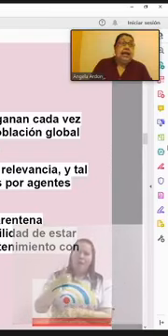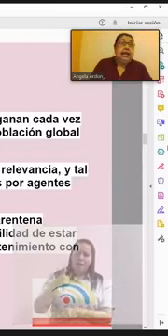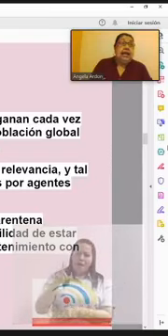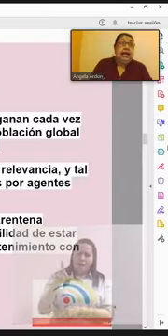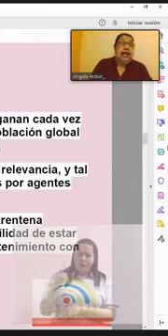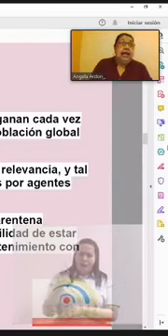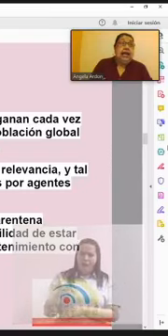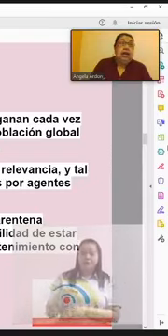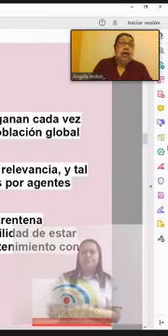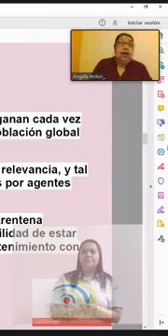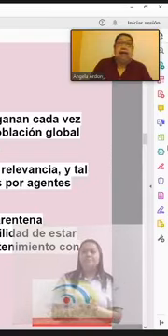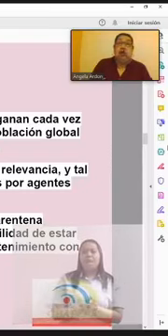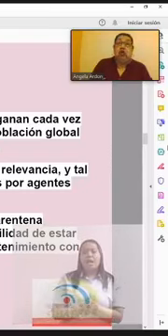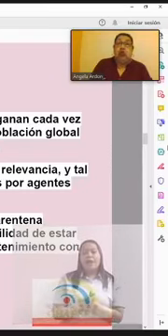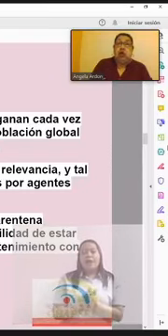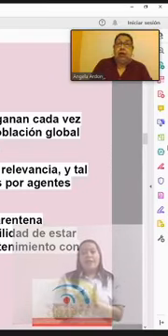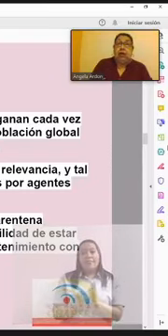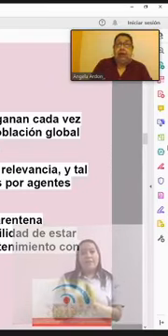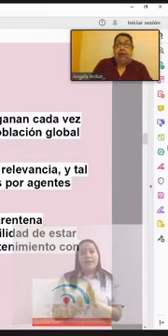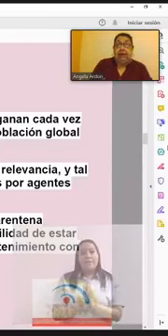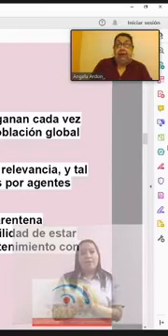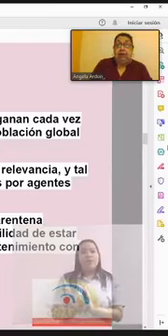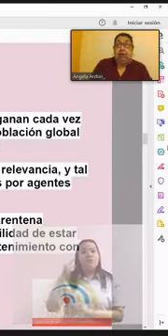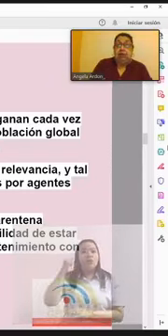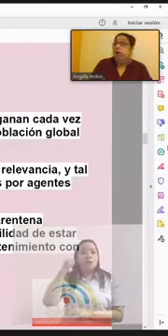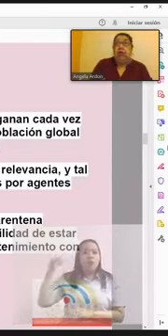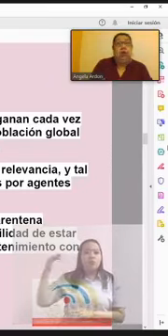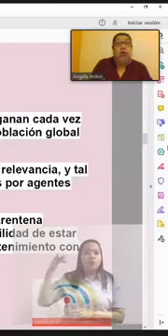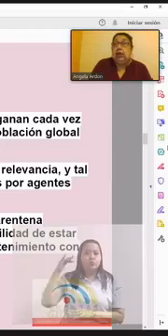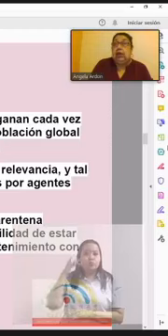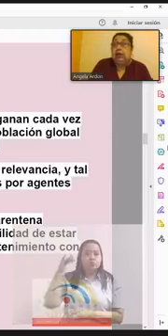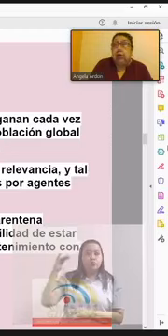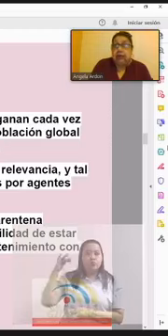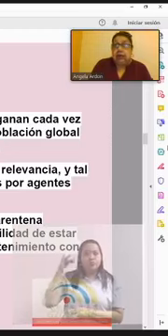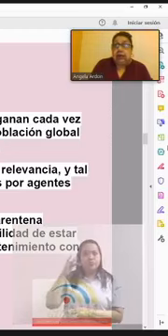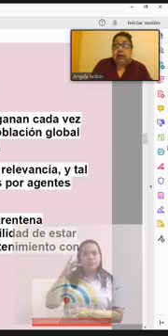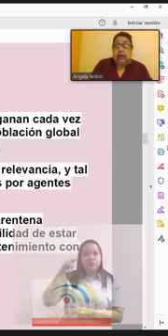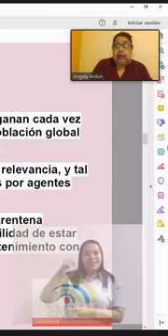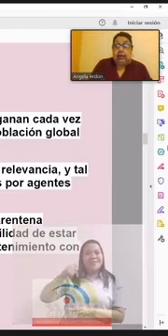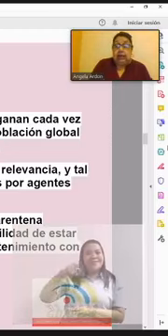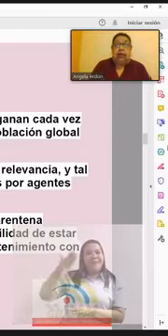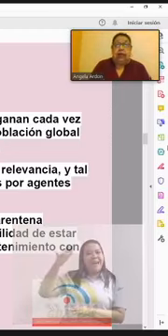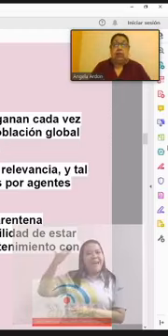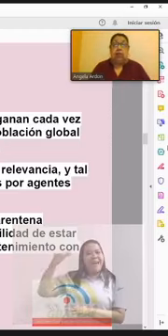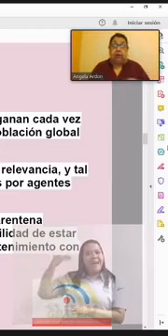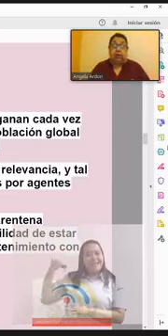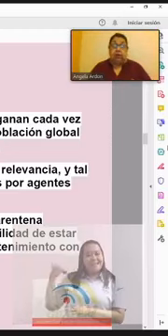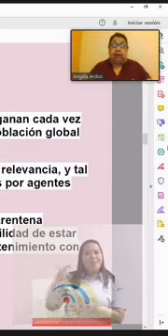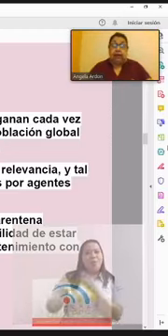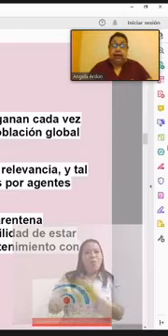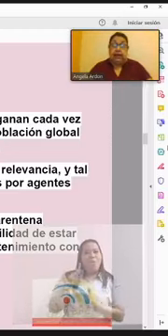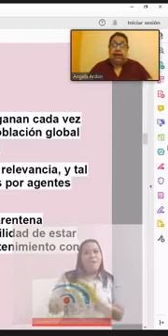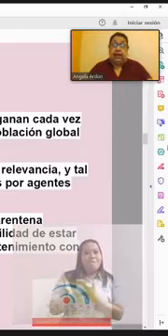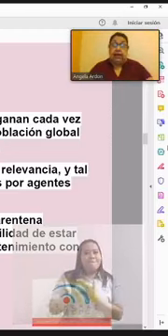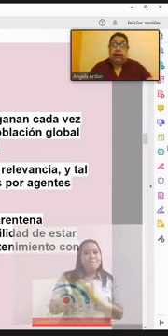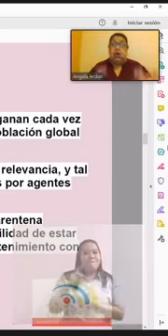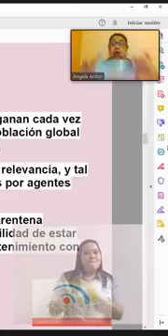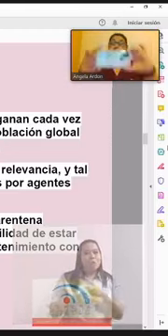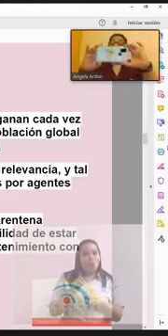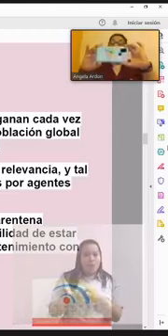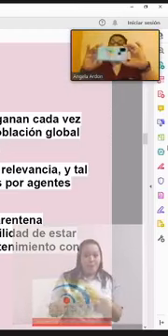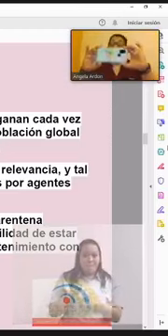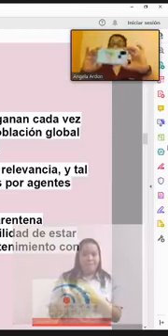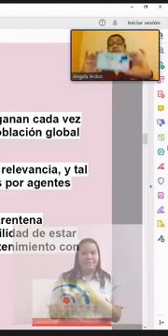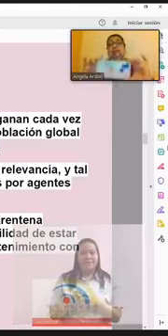de que la parte sonora nos está afectando, y no desde ahorita, desde que comenzaron a salir